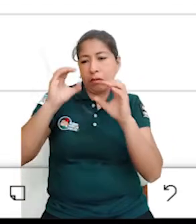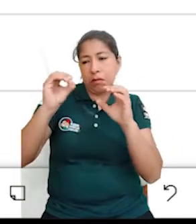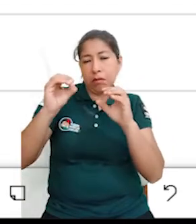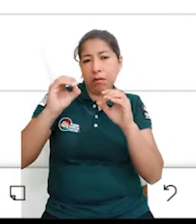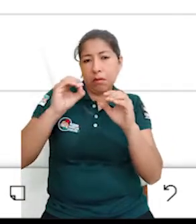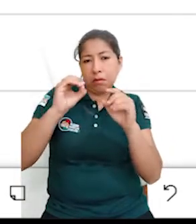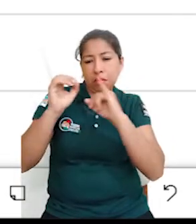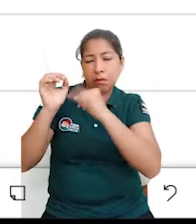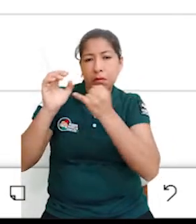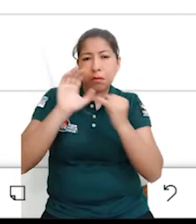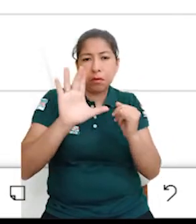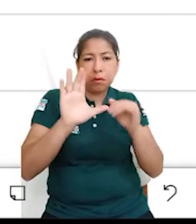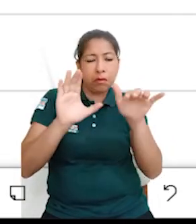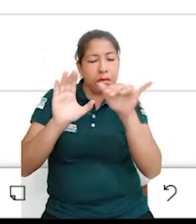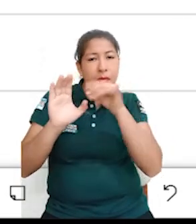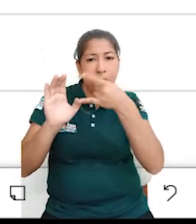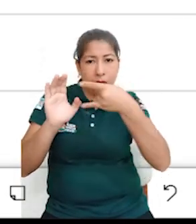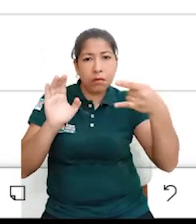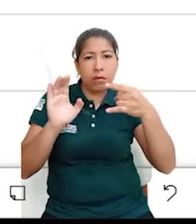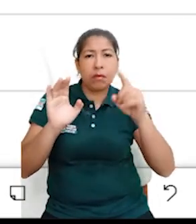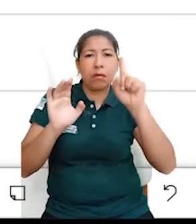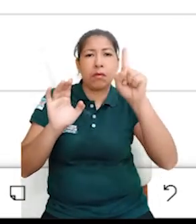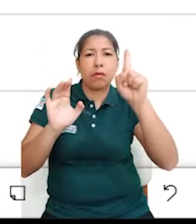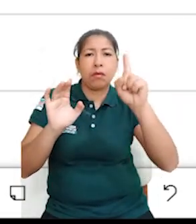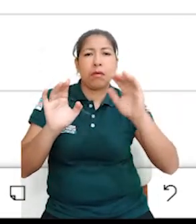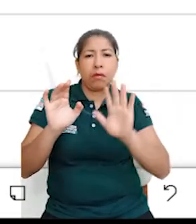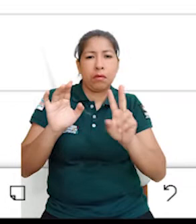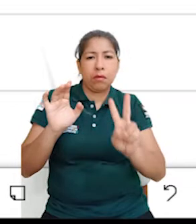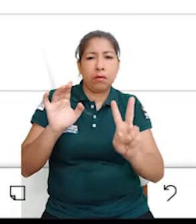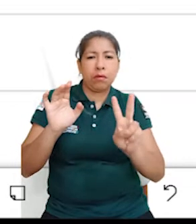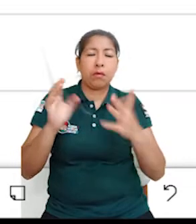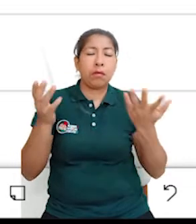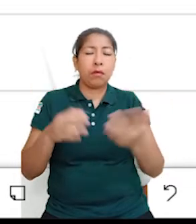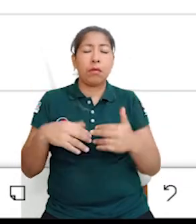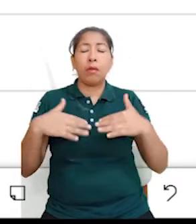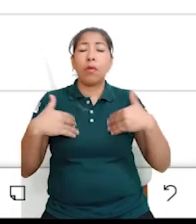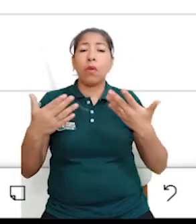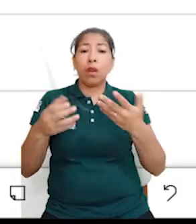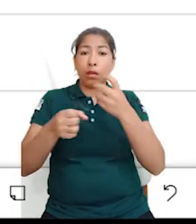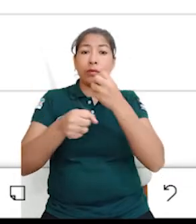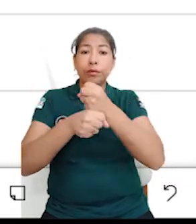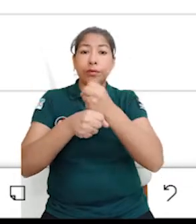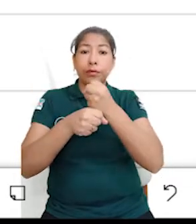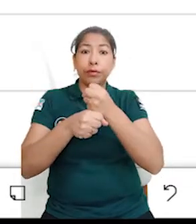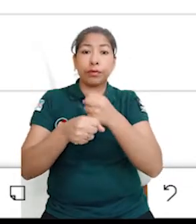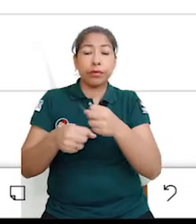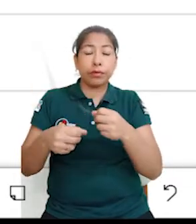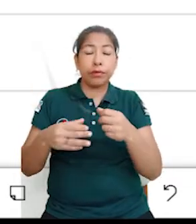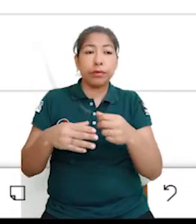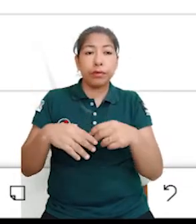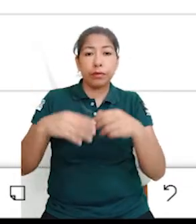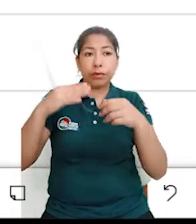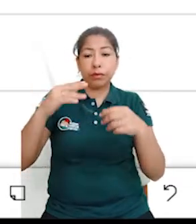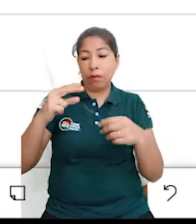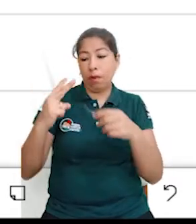es en fracción 1/2. Entonces vamos a resolver esta ecuación. Vamos a subir este 2